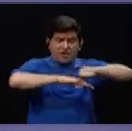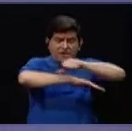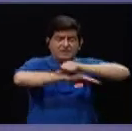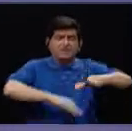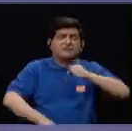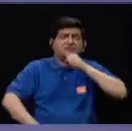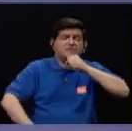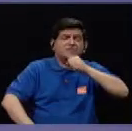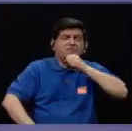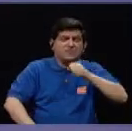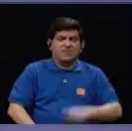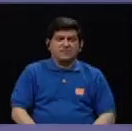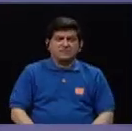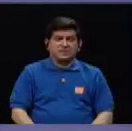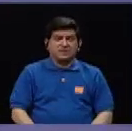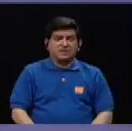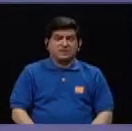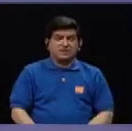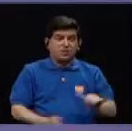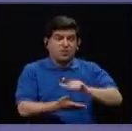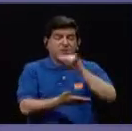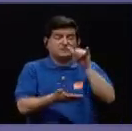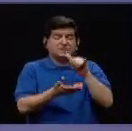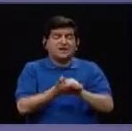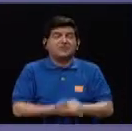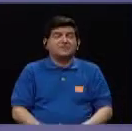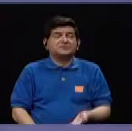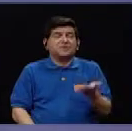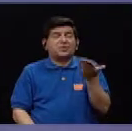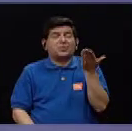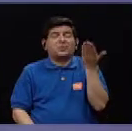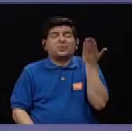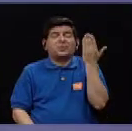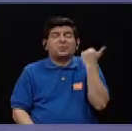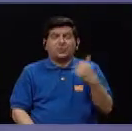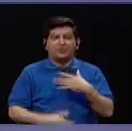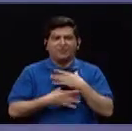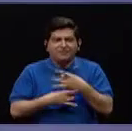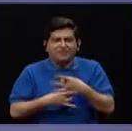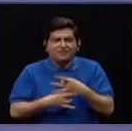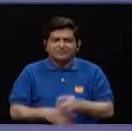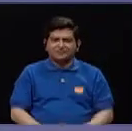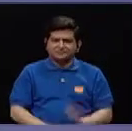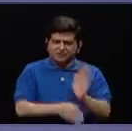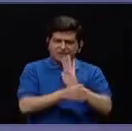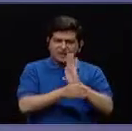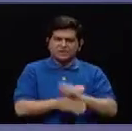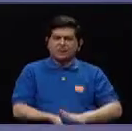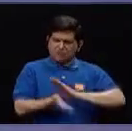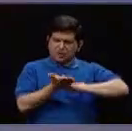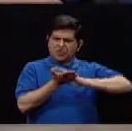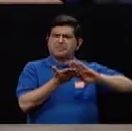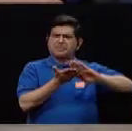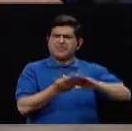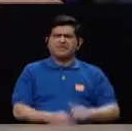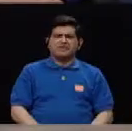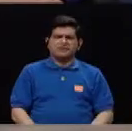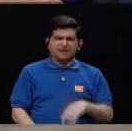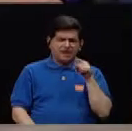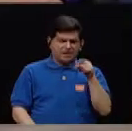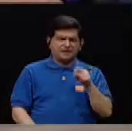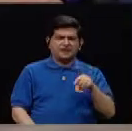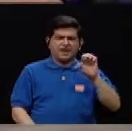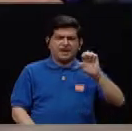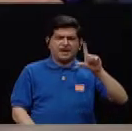arquitectura vieja, sí. El babeo por un San José de antaño y, sí. Sí. Y me parece y es que una película digna, El Retorno, sí, realmente, sí,